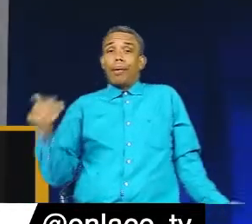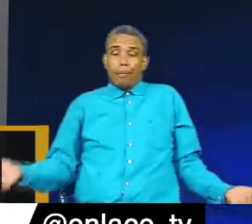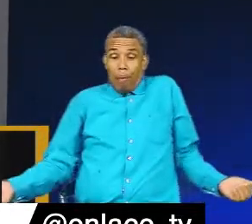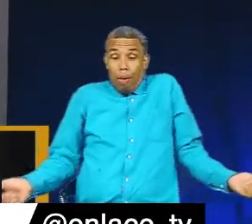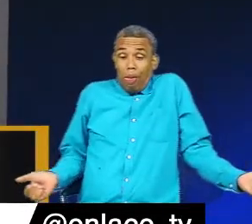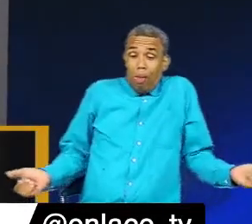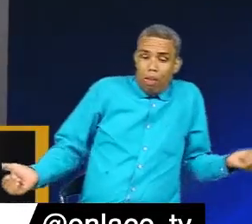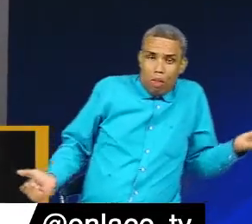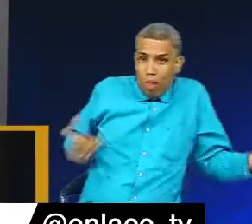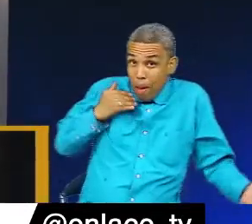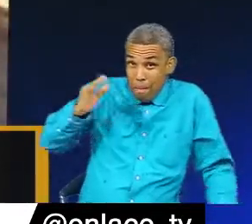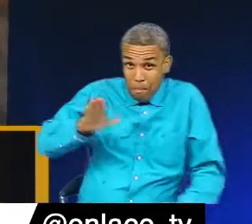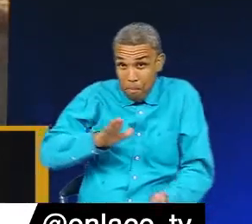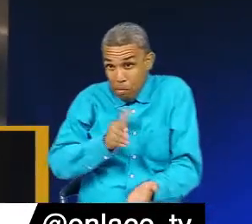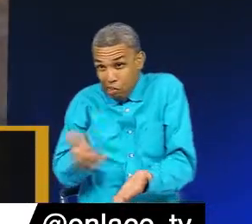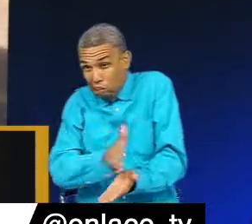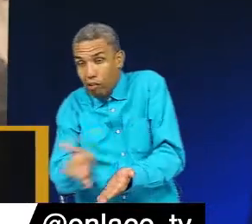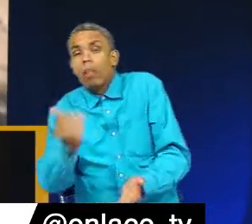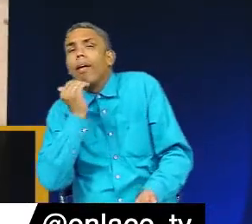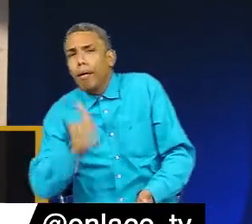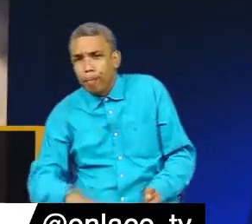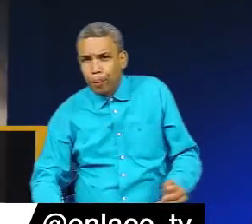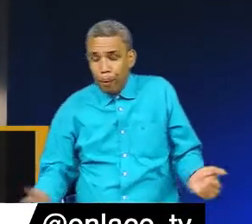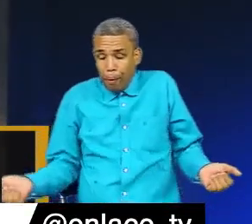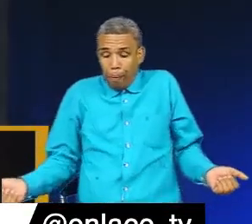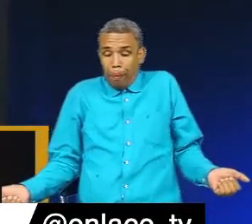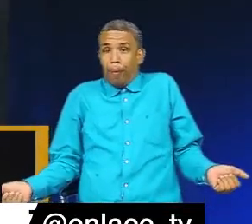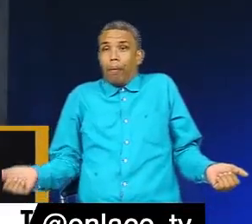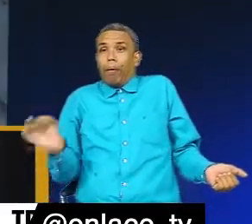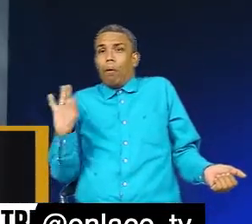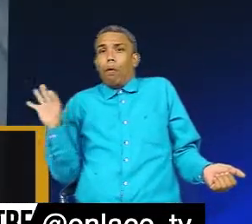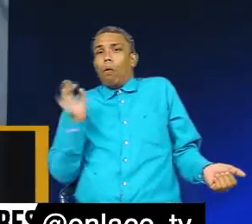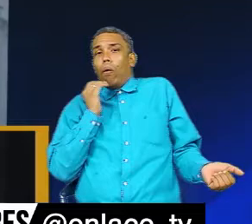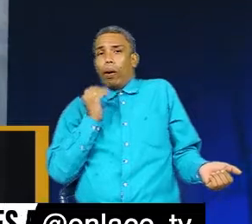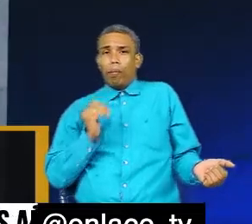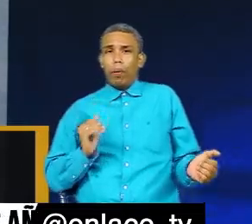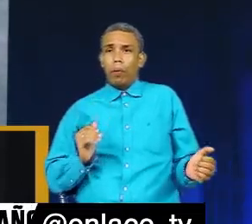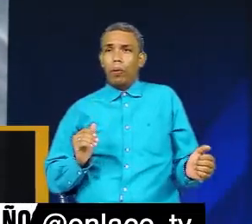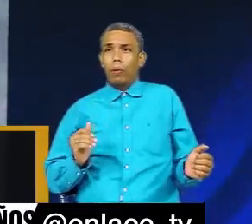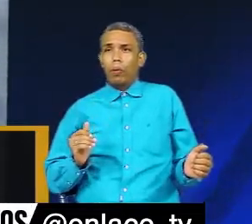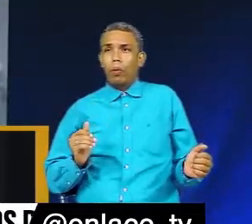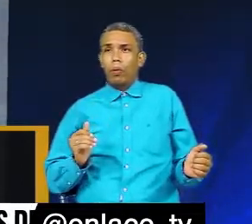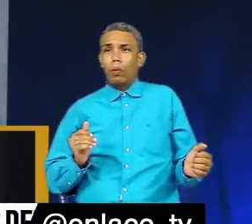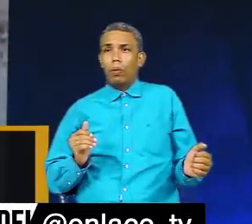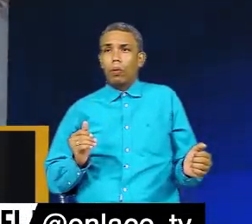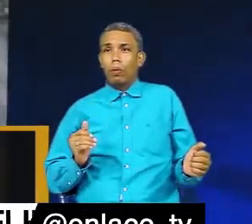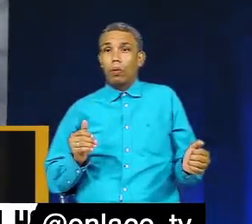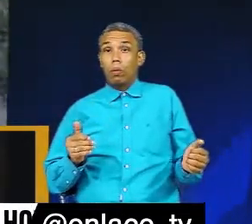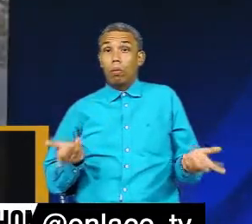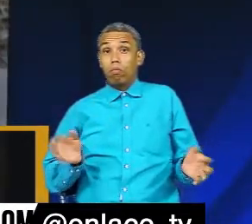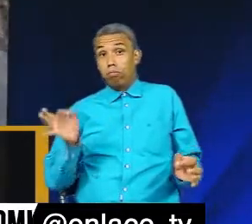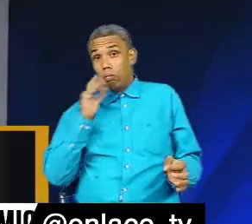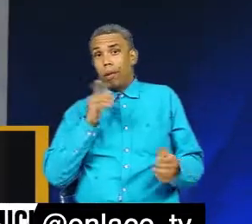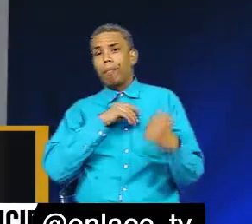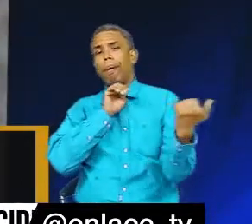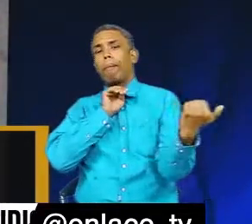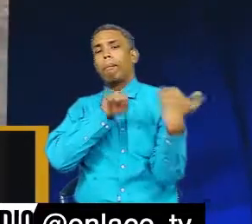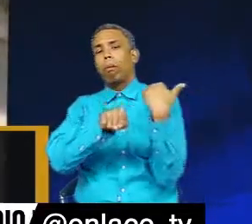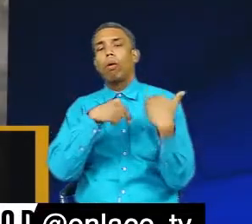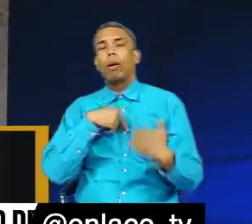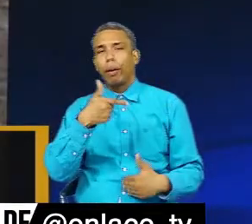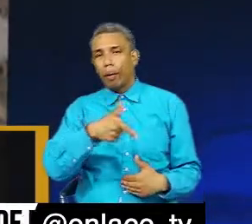el cual le quita visibilidad o pronto toca abrirse mucho para cualquier vehículo que venga del otro lado. Entonces puede